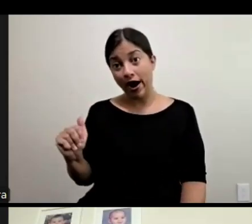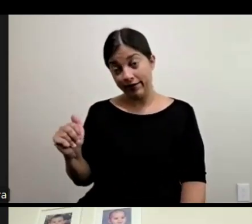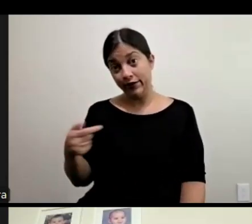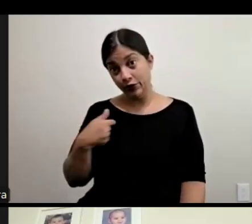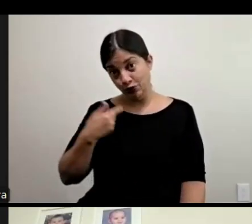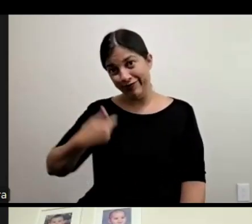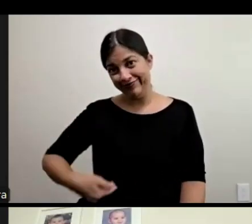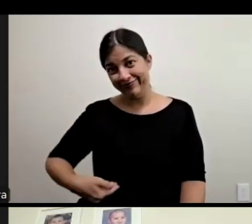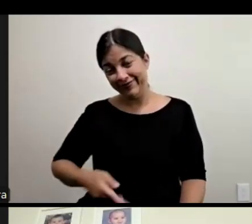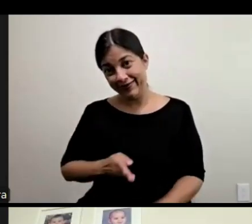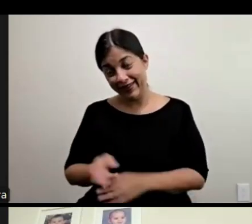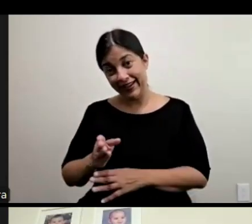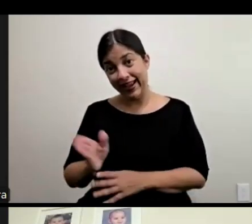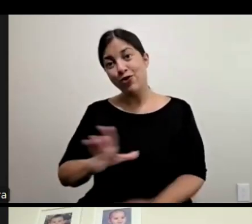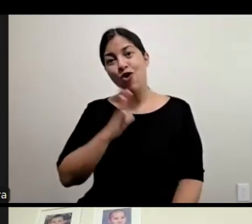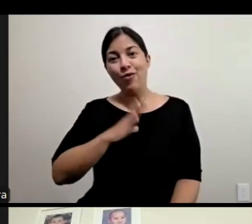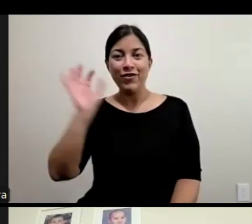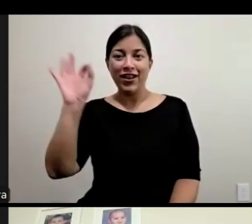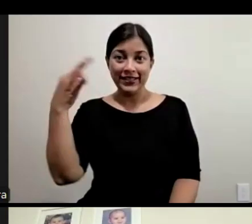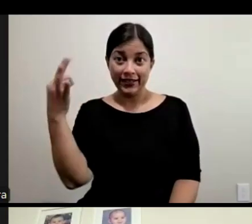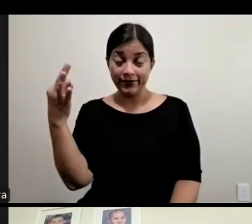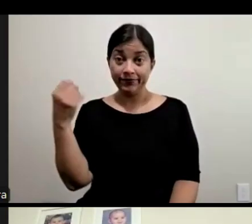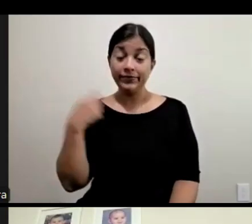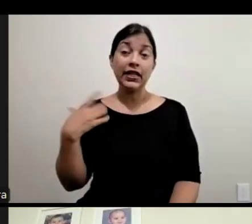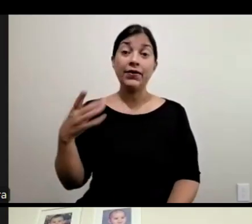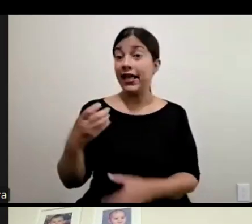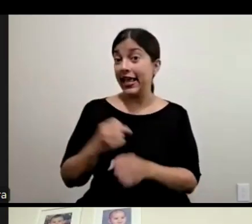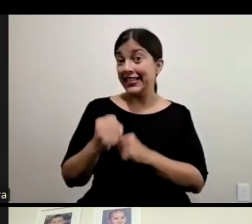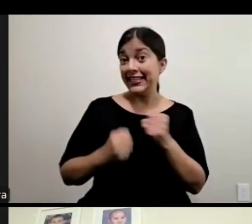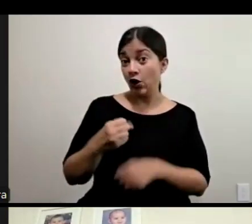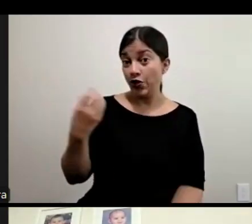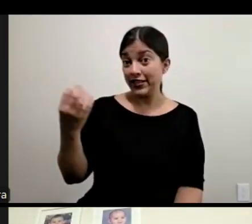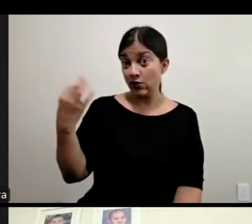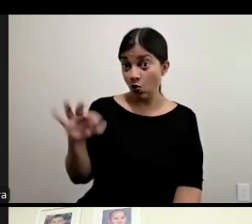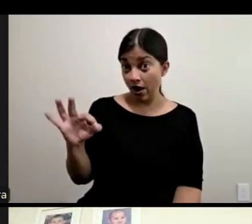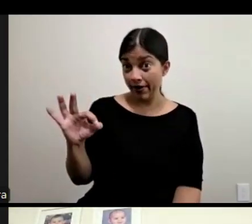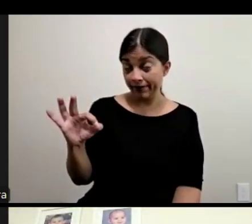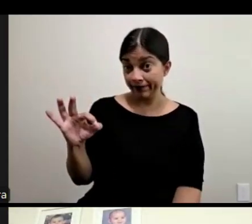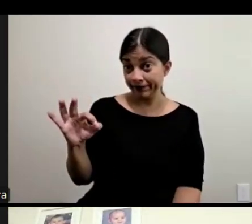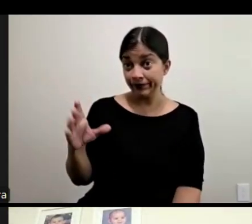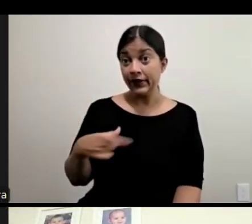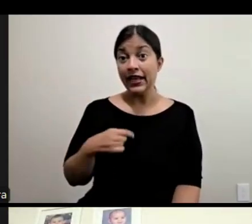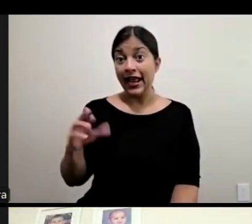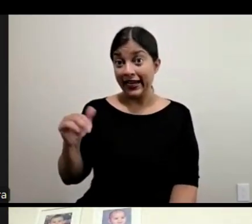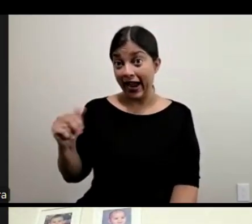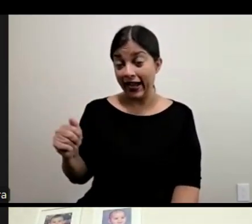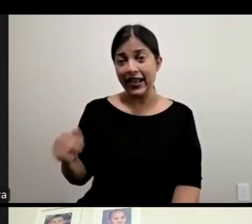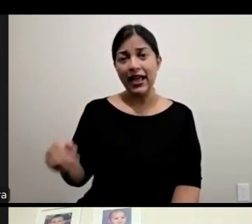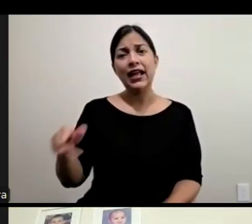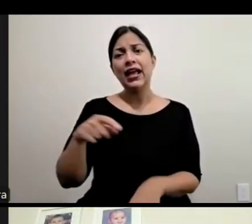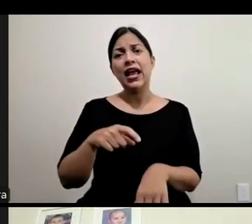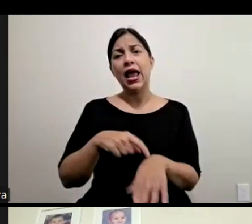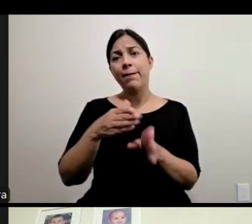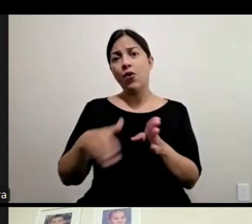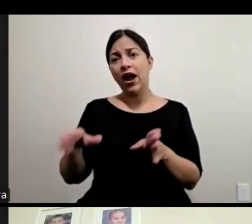que es el estilo noble francés. Está la del siglo XIX, la decimonónica, la época napoleónica, y